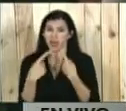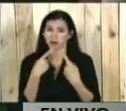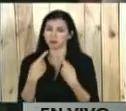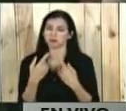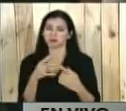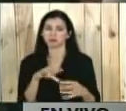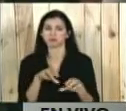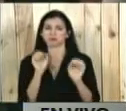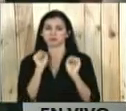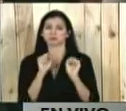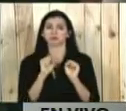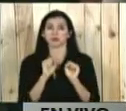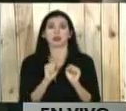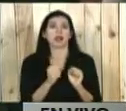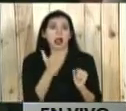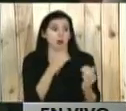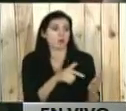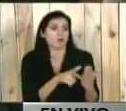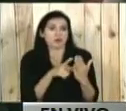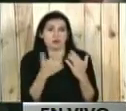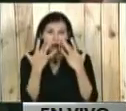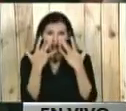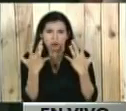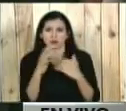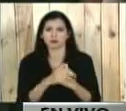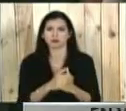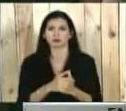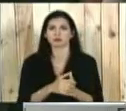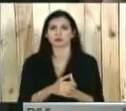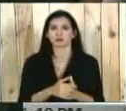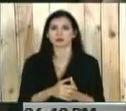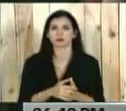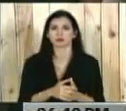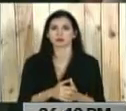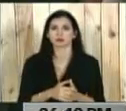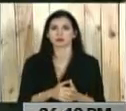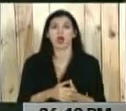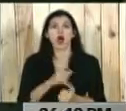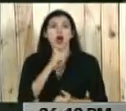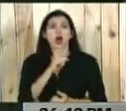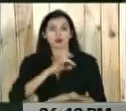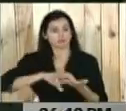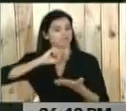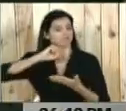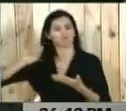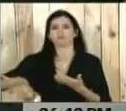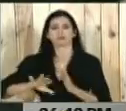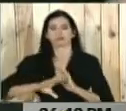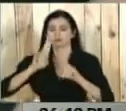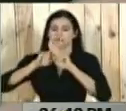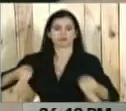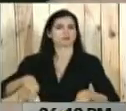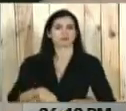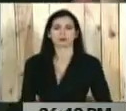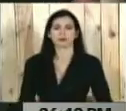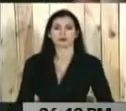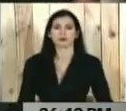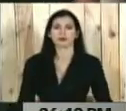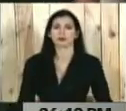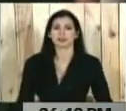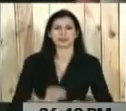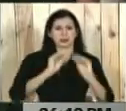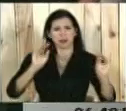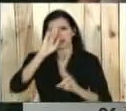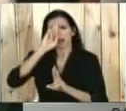Y tiene que haber gestos, pues. Hay que desarmar al odio. Hay que llamar al respeto